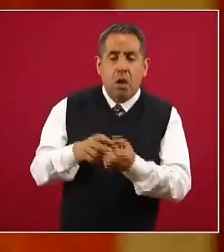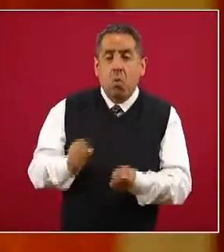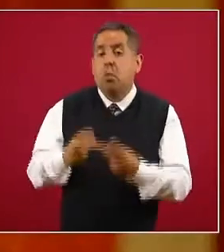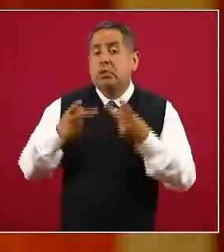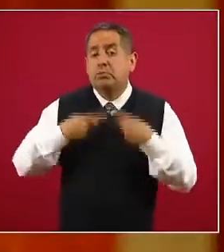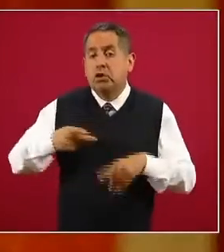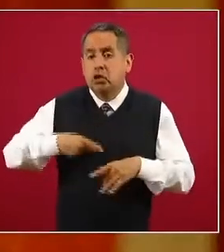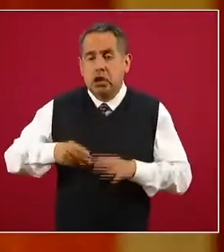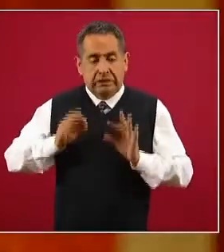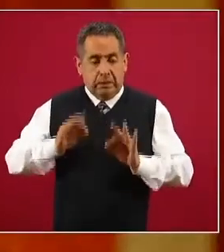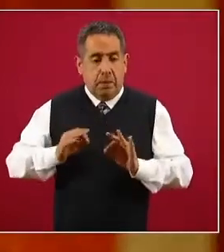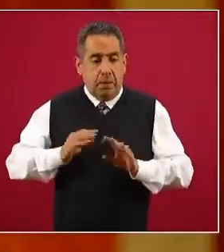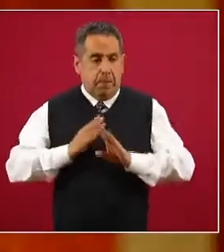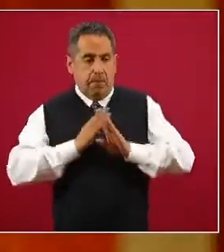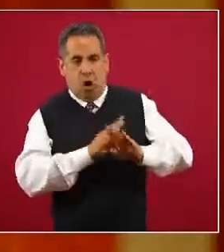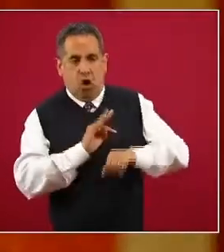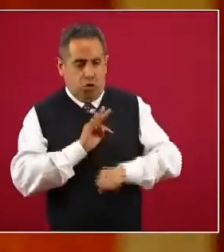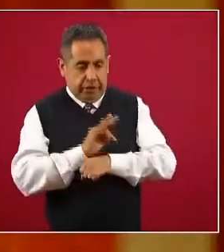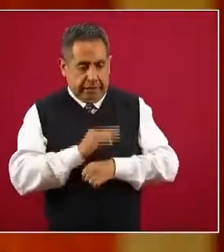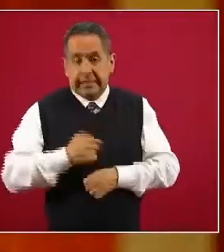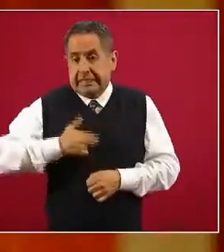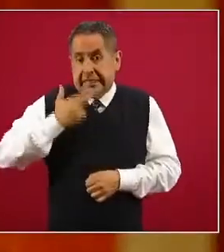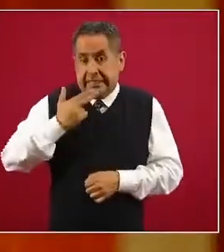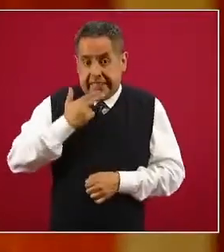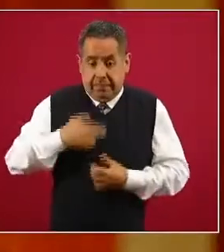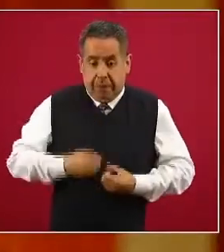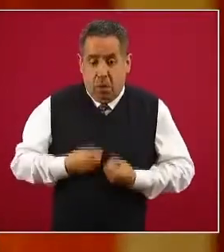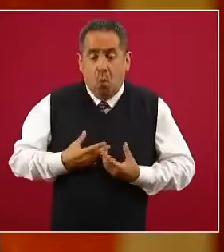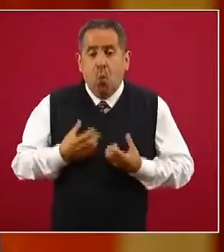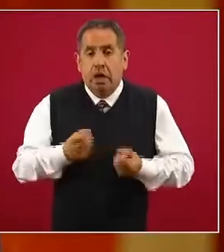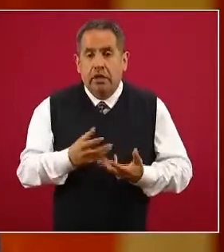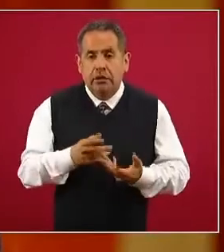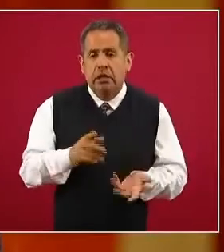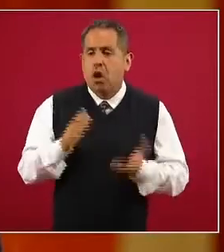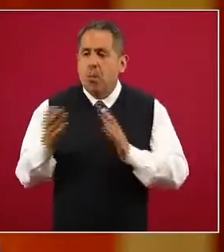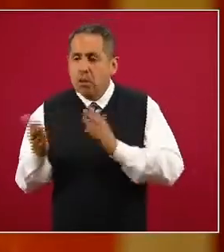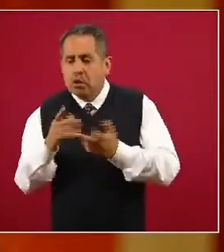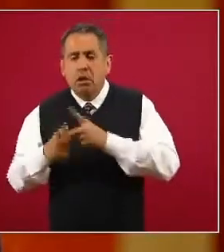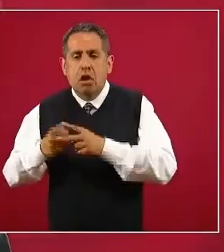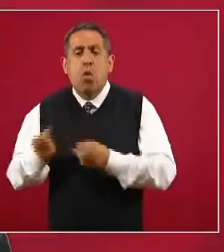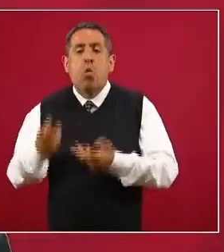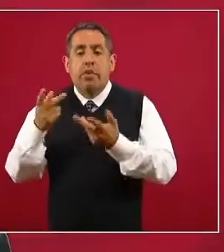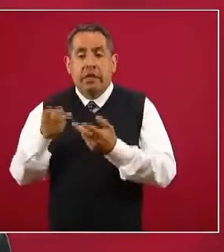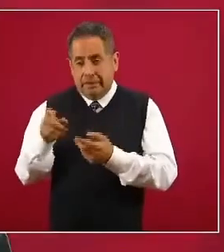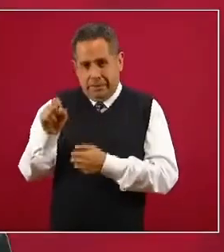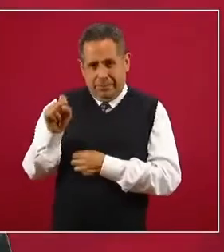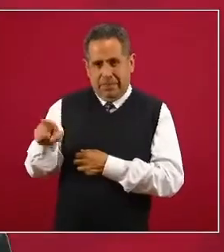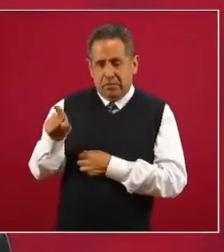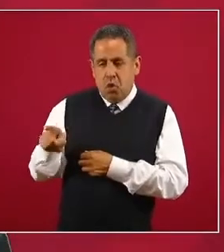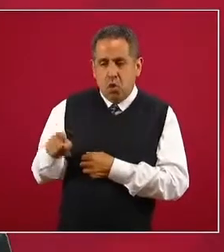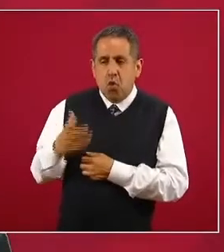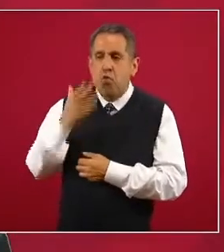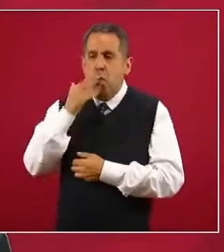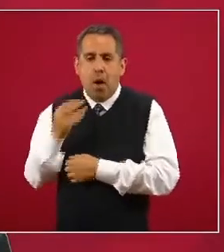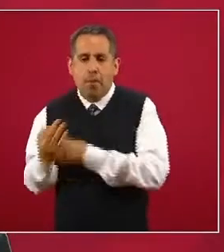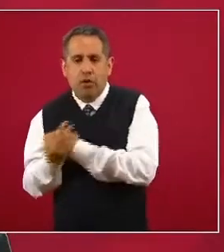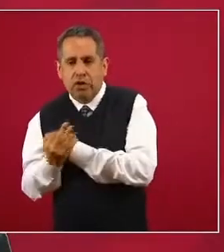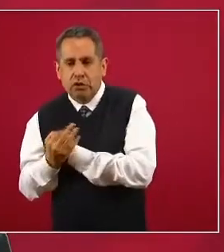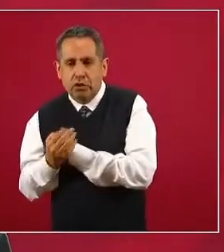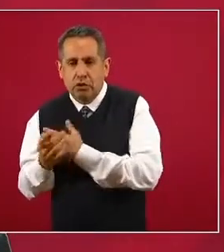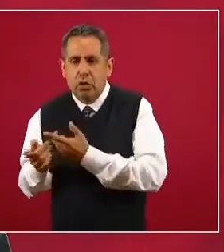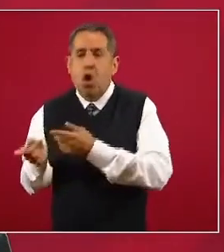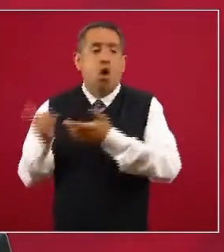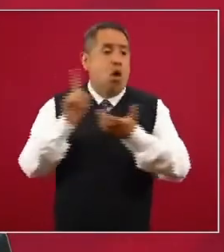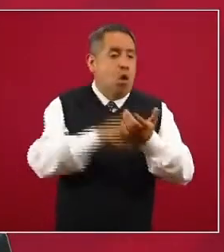cuántas tuvieron la protección, y se compara con un porcentaje de la misma protección en personas que recibieron